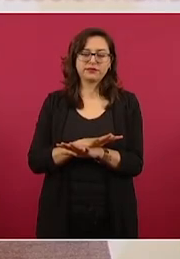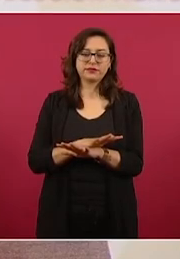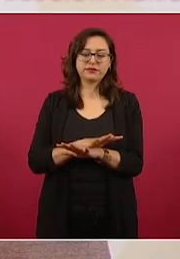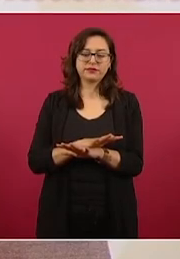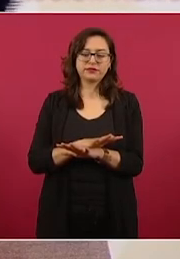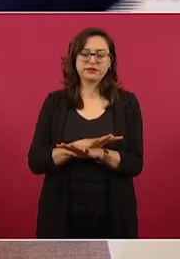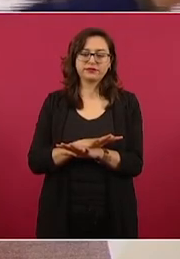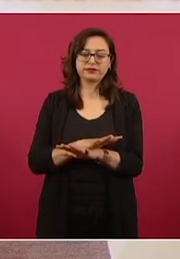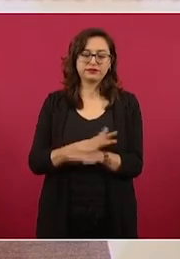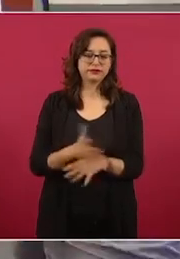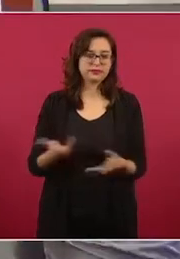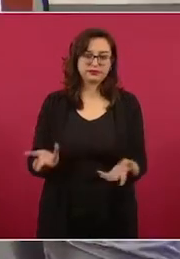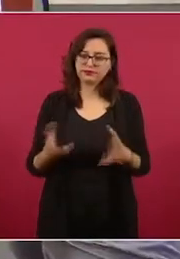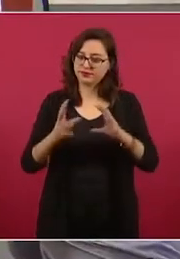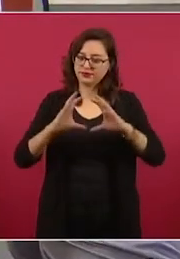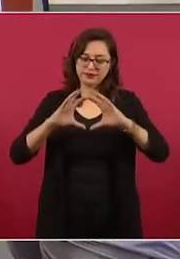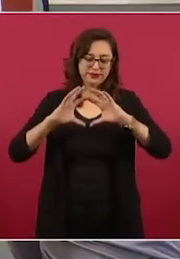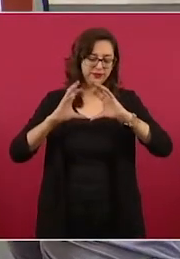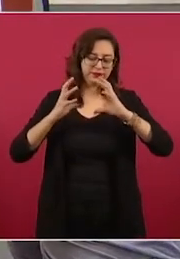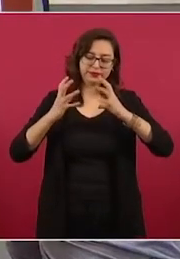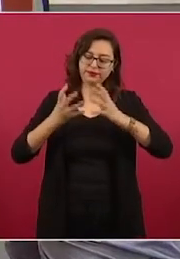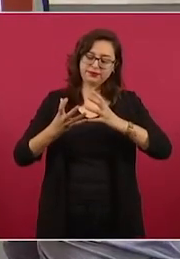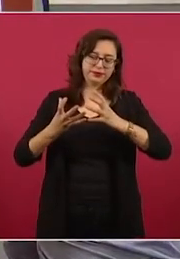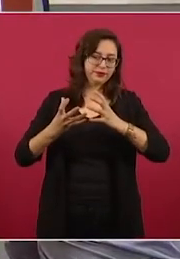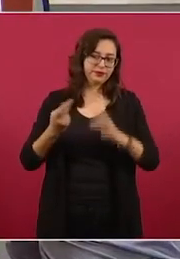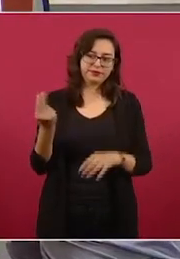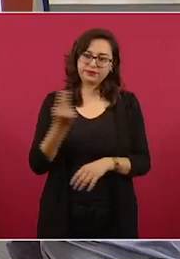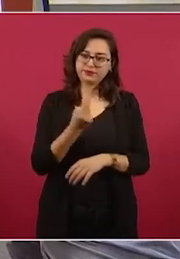En todos lados